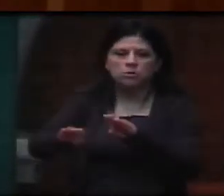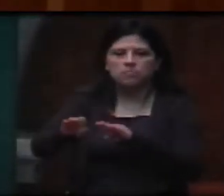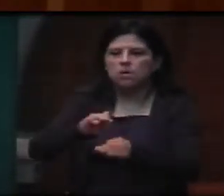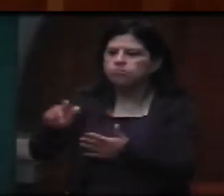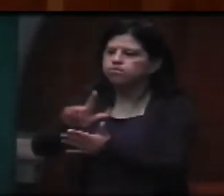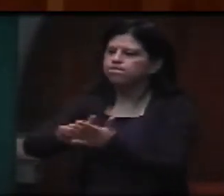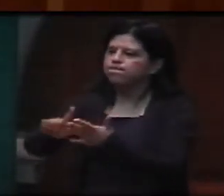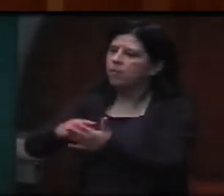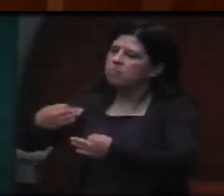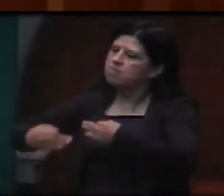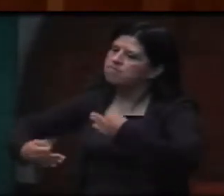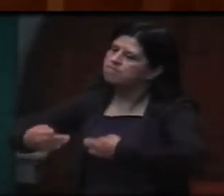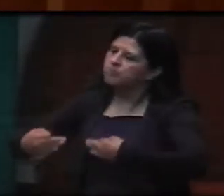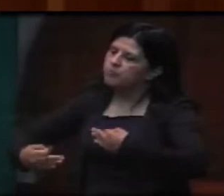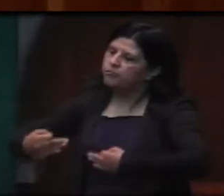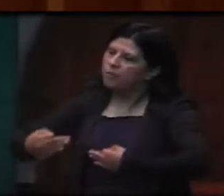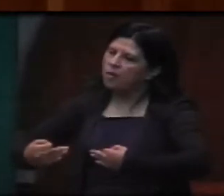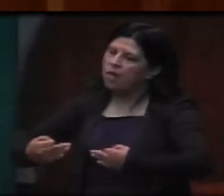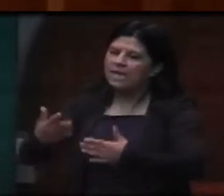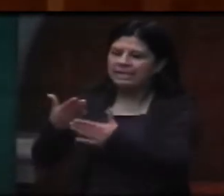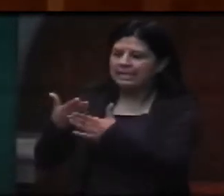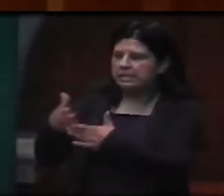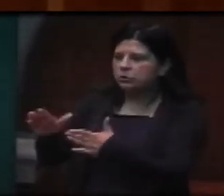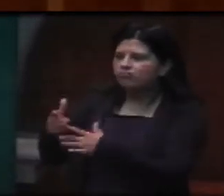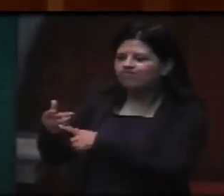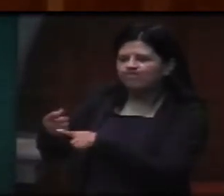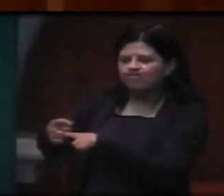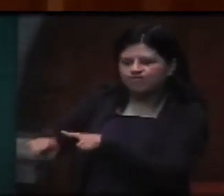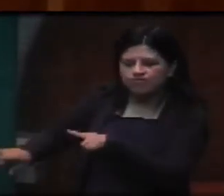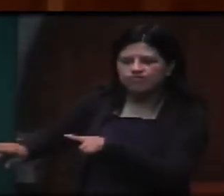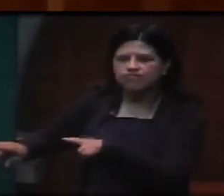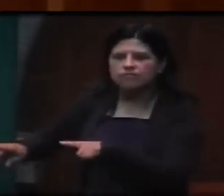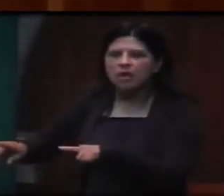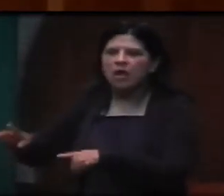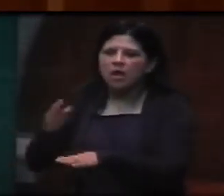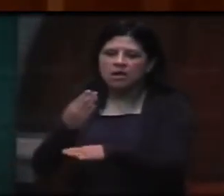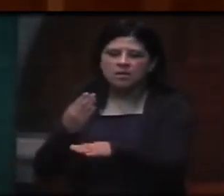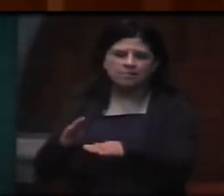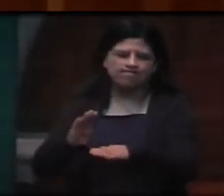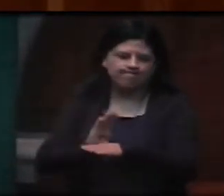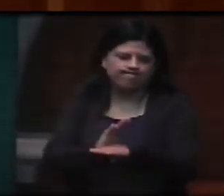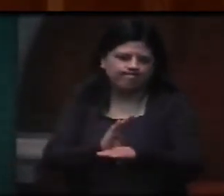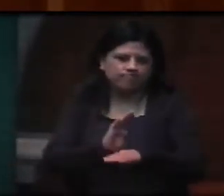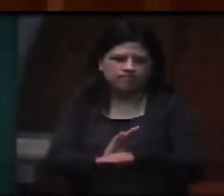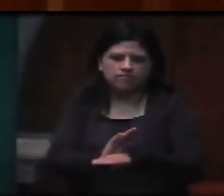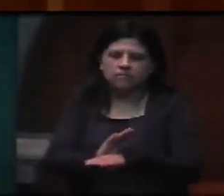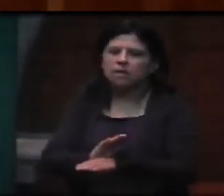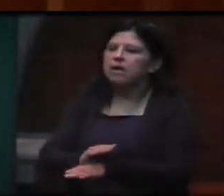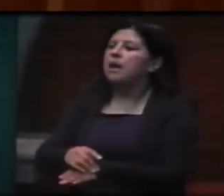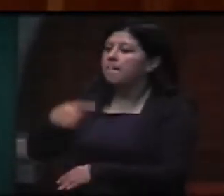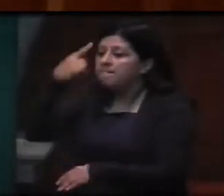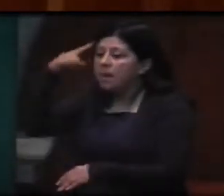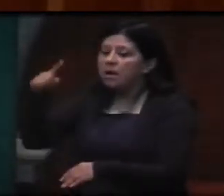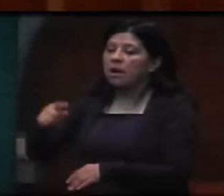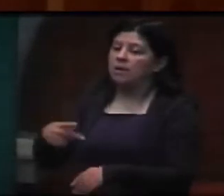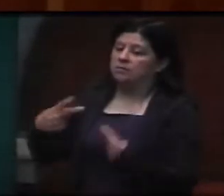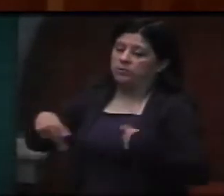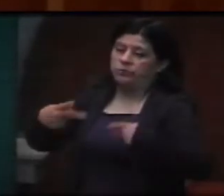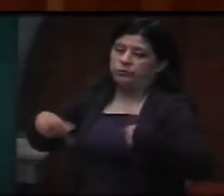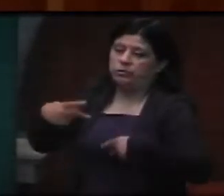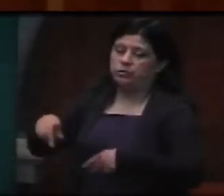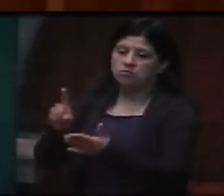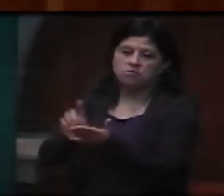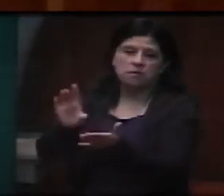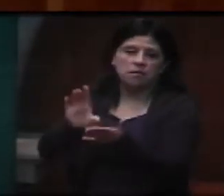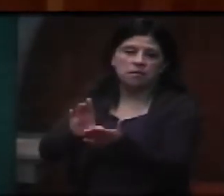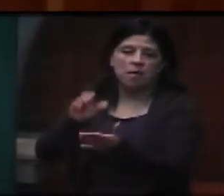legislativos, eliminando los obstáculos a los que se enfrenta la población con discapacidad auditiva, para que